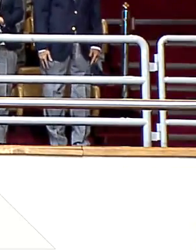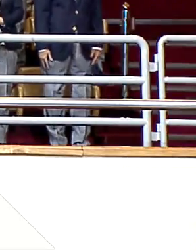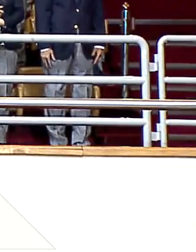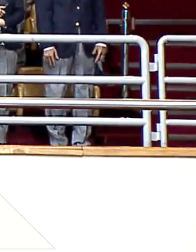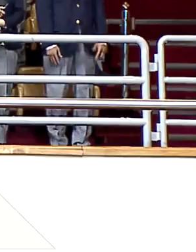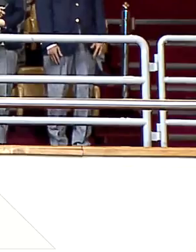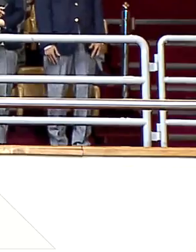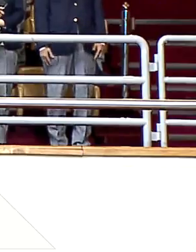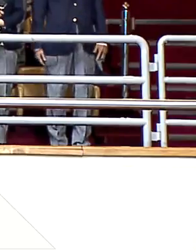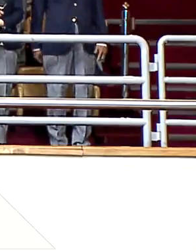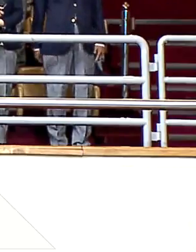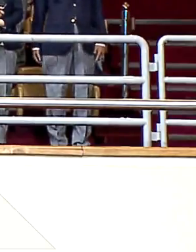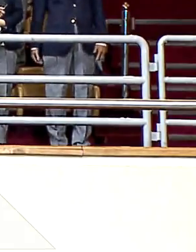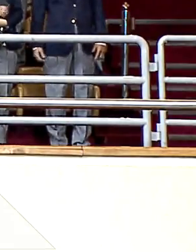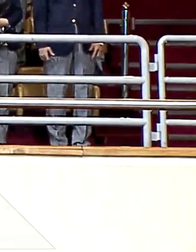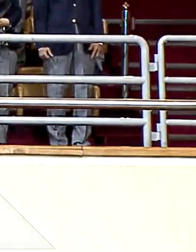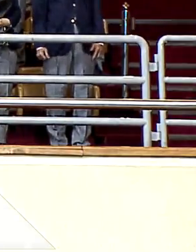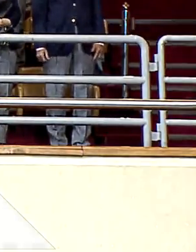felicitaciones y bienvenidos